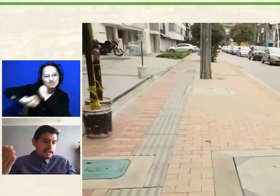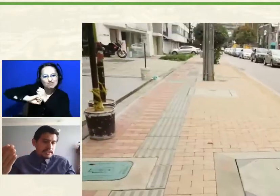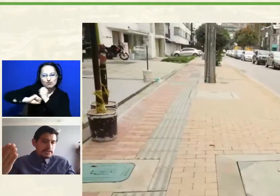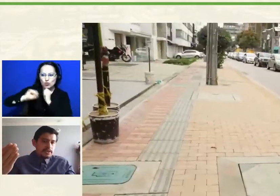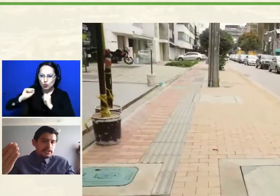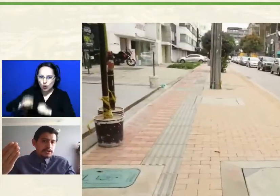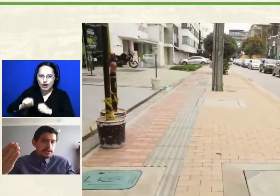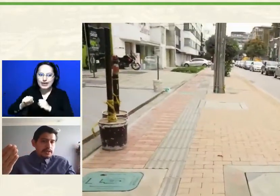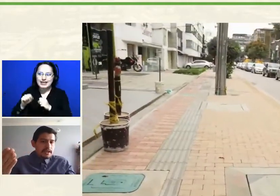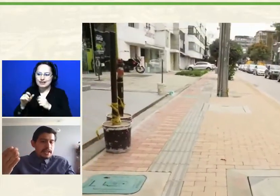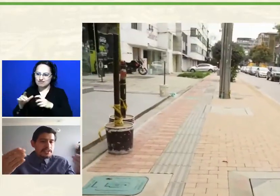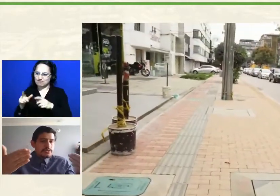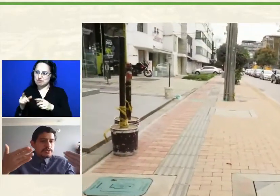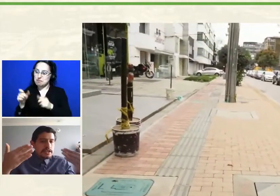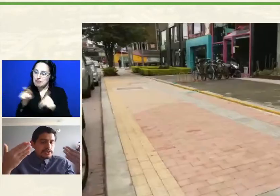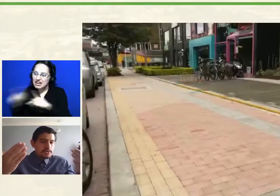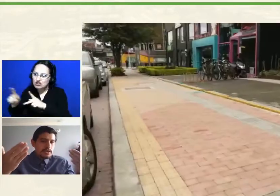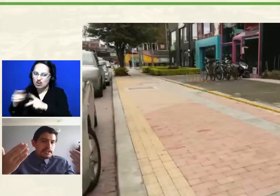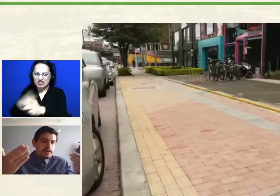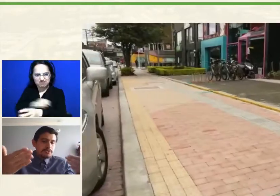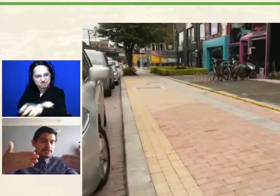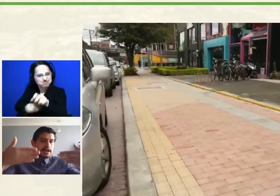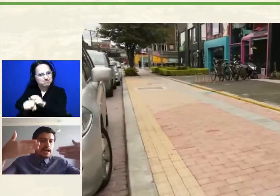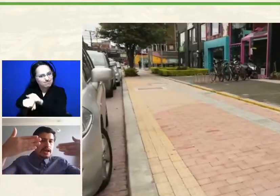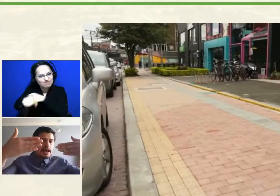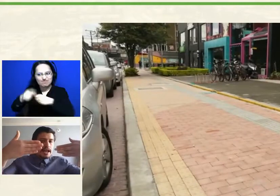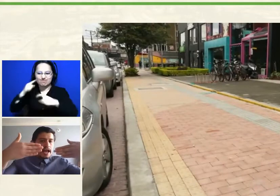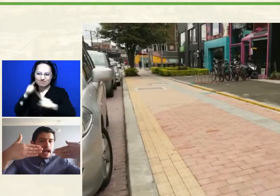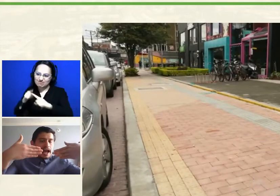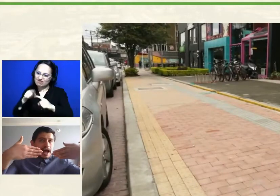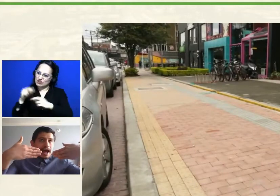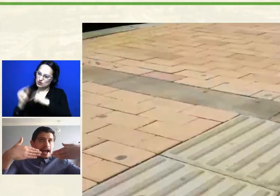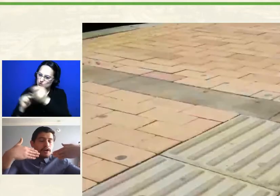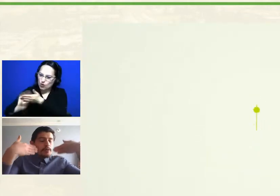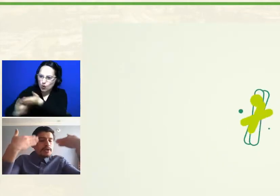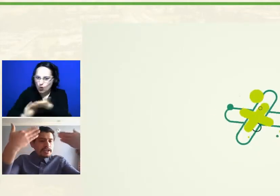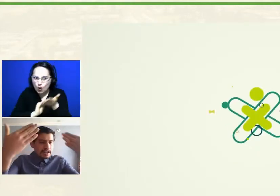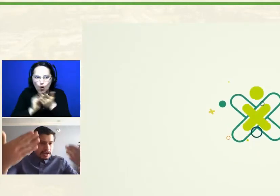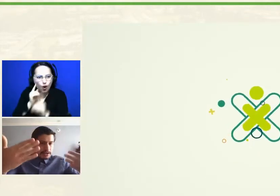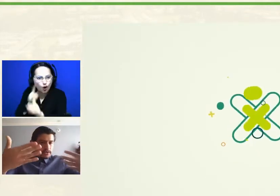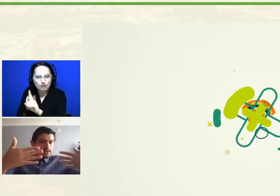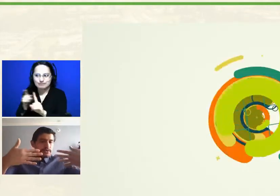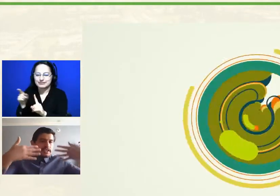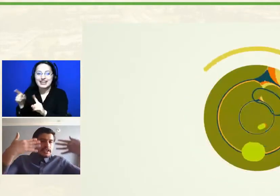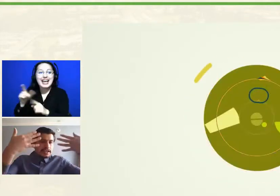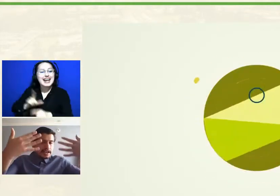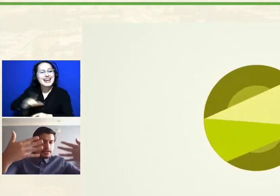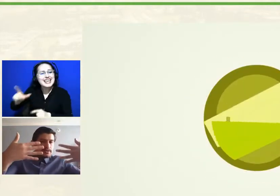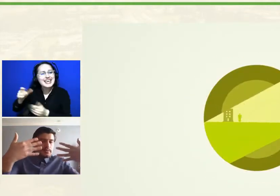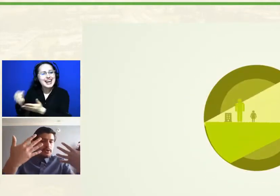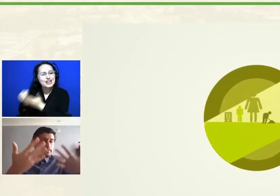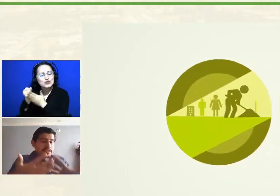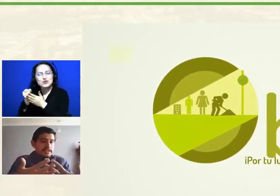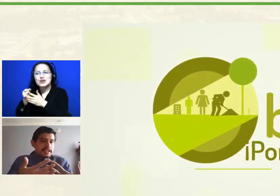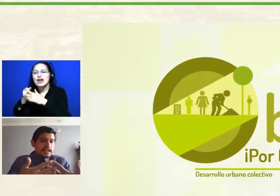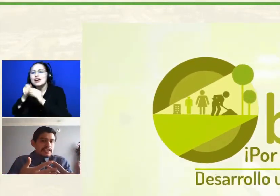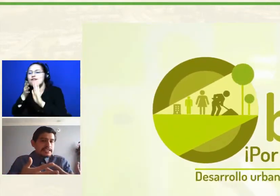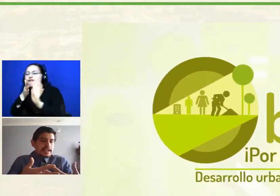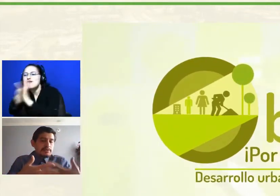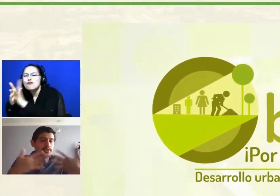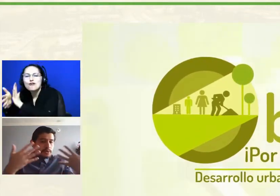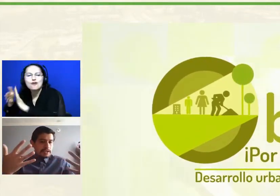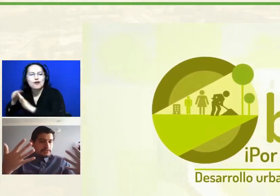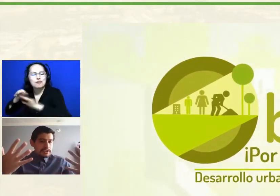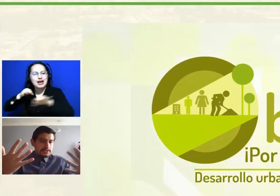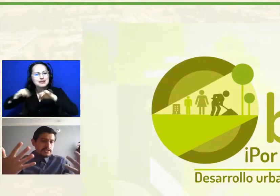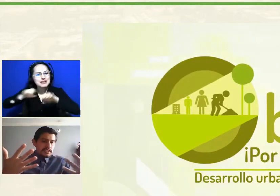Lugar a estos territorios. Ellos nos ayudan, digamos, a comunicarnos, a acercarnos, a poder presentarles,